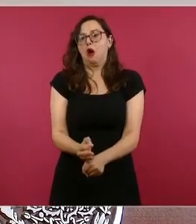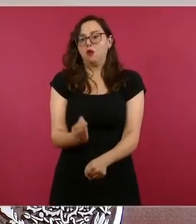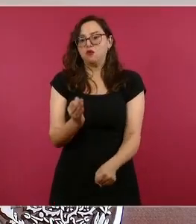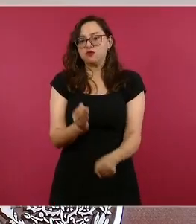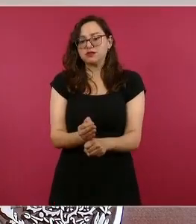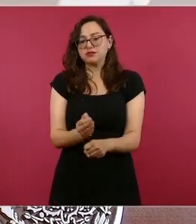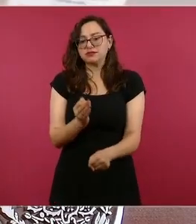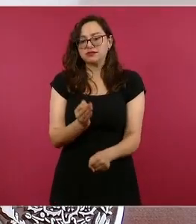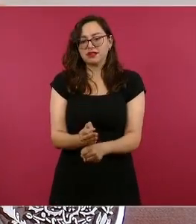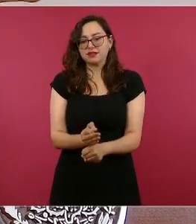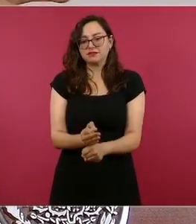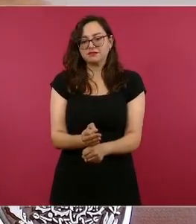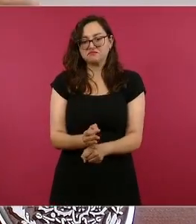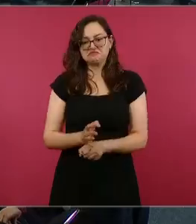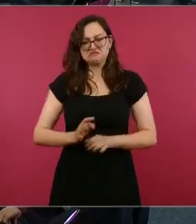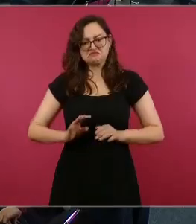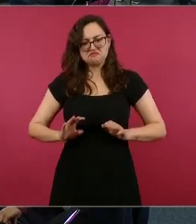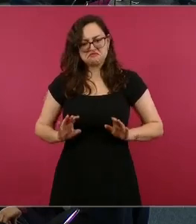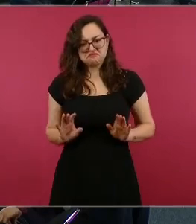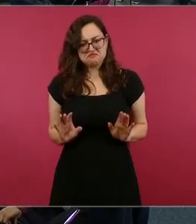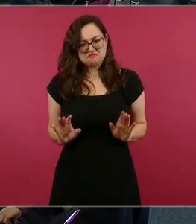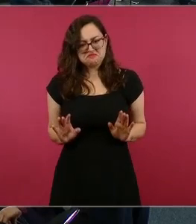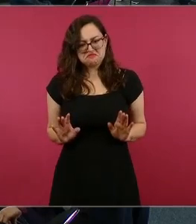aprovechando, no me estoy metiendo en las cuestiones